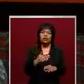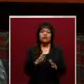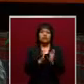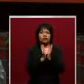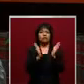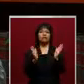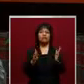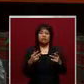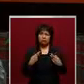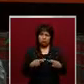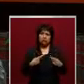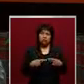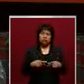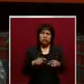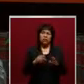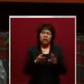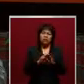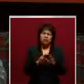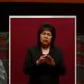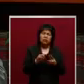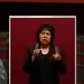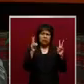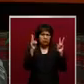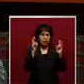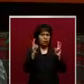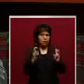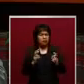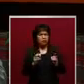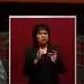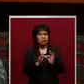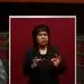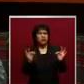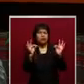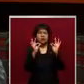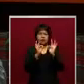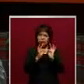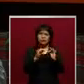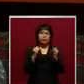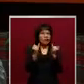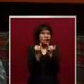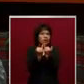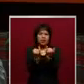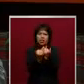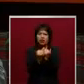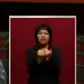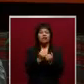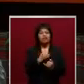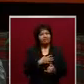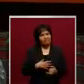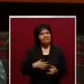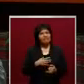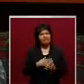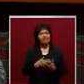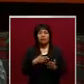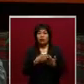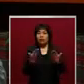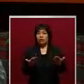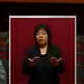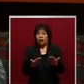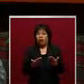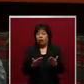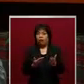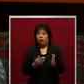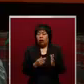participantes. Estuvieron tratando temas de relevancia y de igual manera quedaron muy contentos. Pero lo que pongo